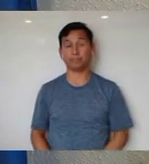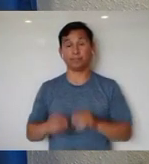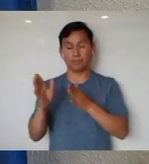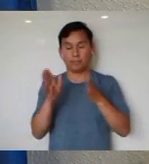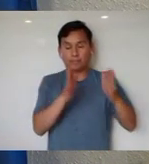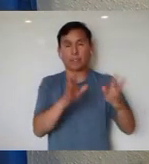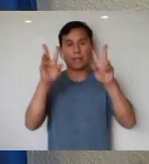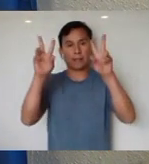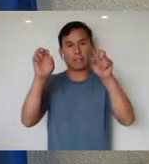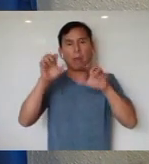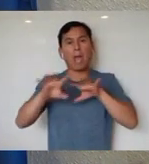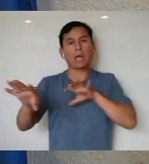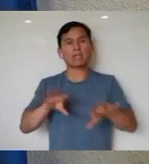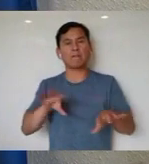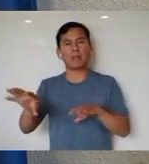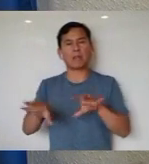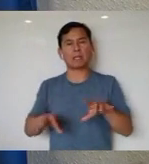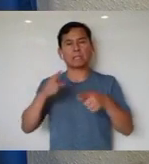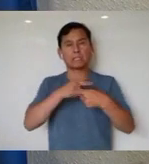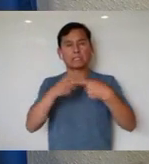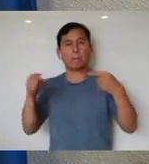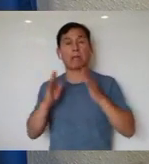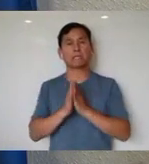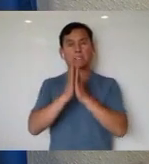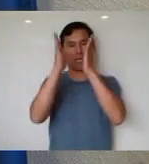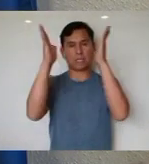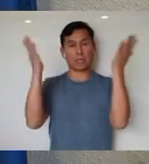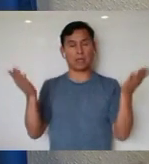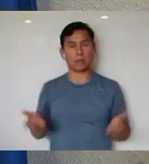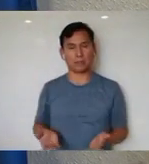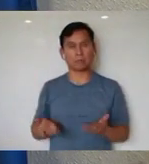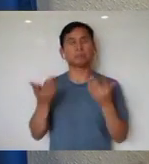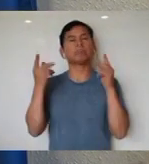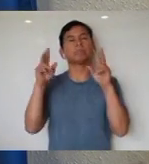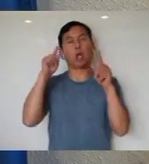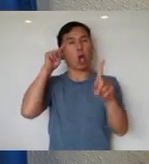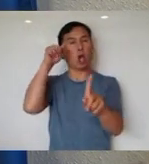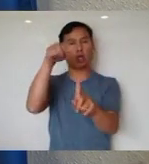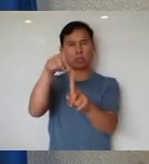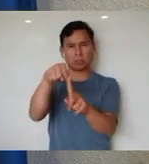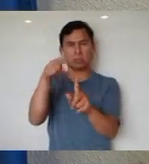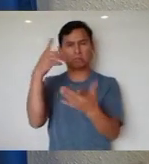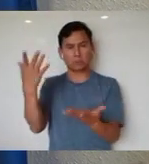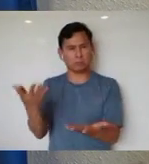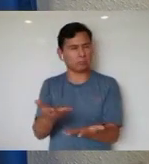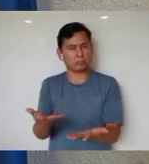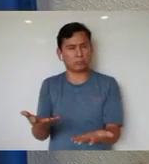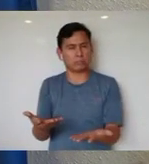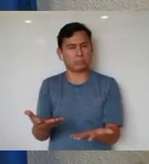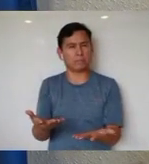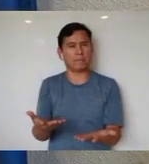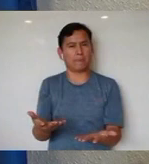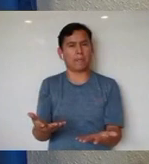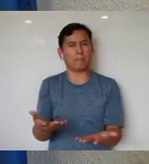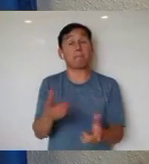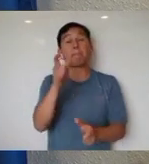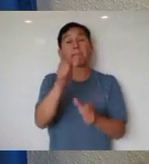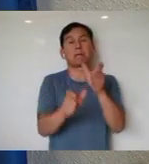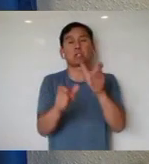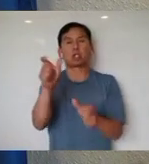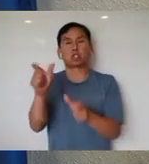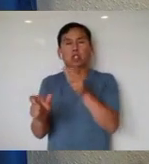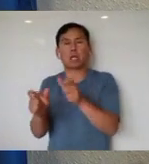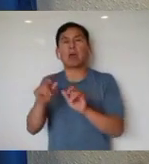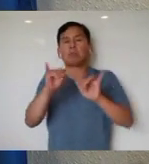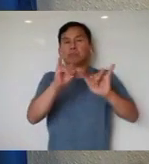Respecto de las actividades de Semana Santa y las medidas, el objetivo, créanme, que es que las personas